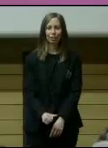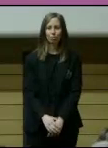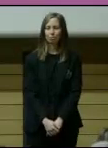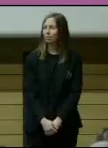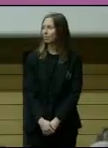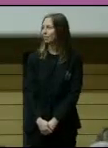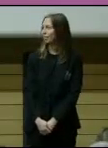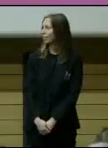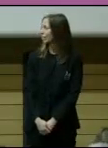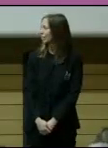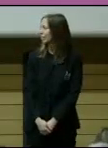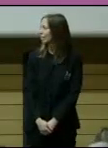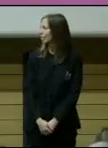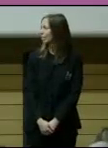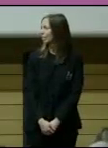A ver.